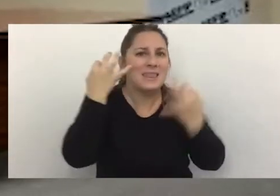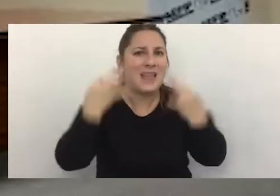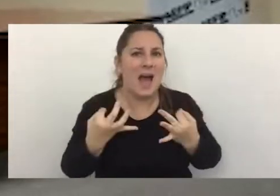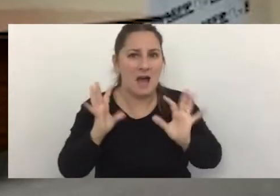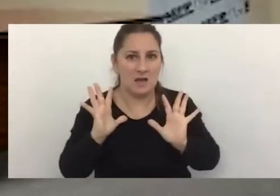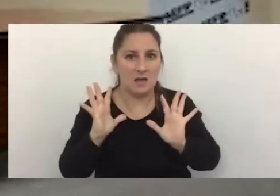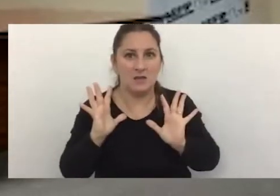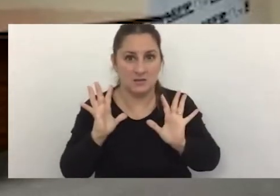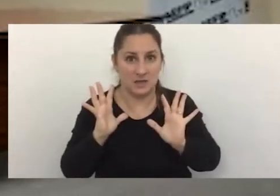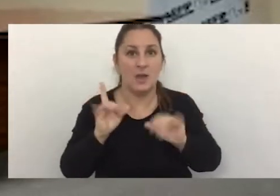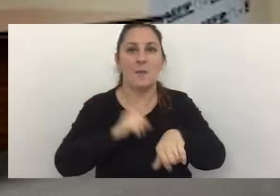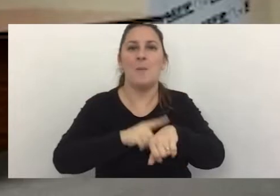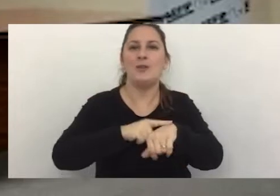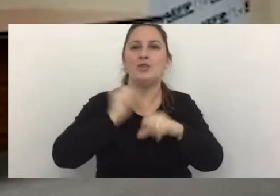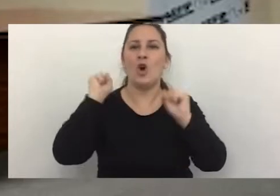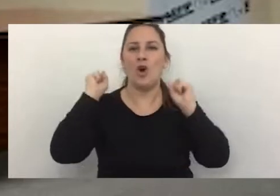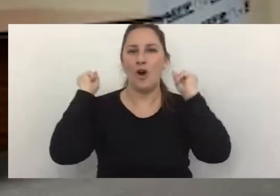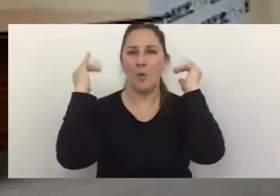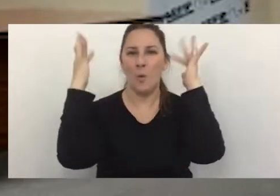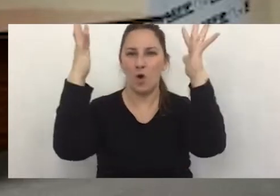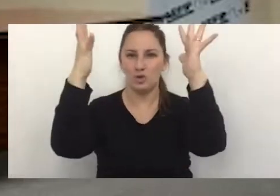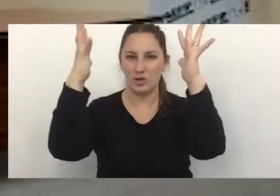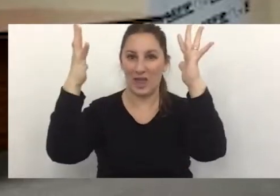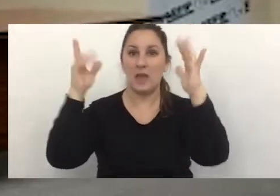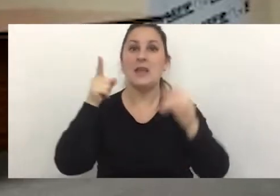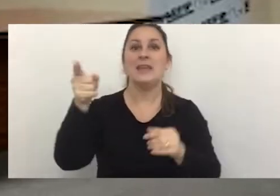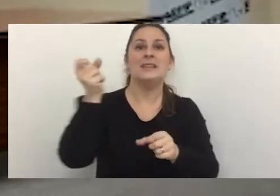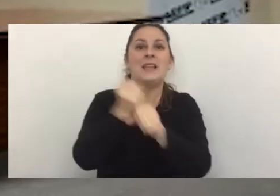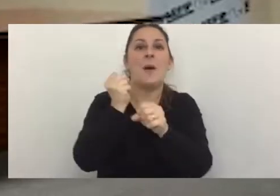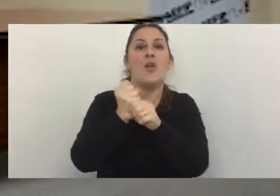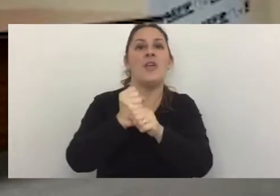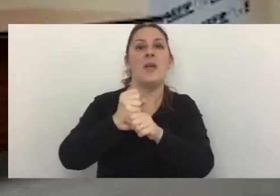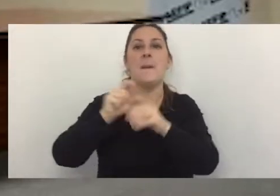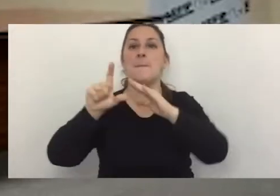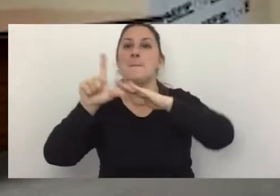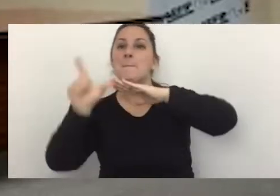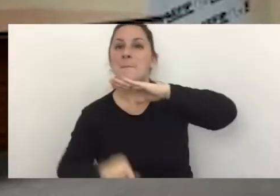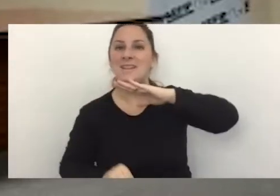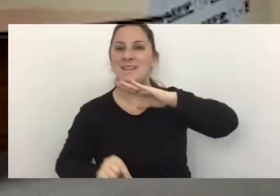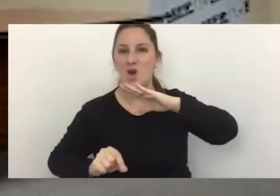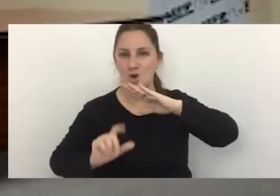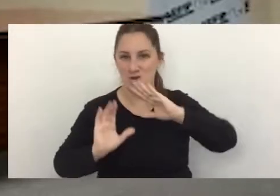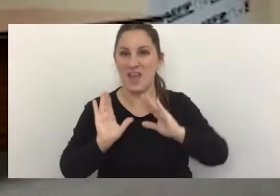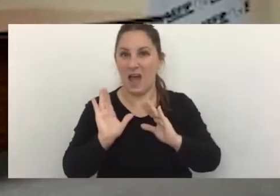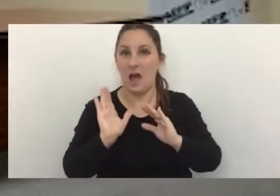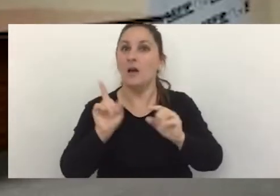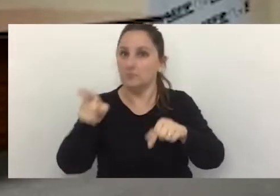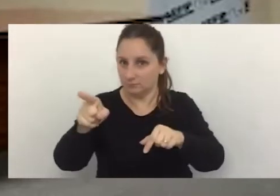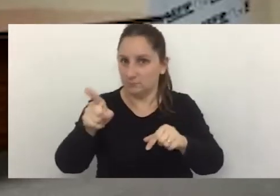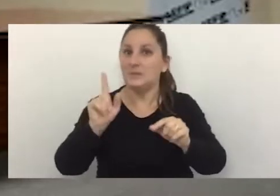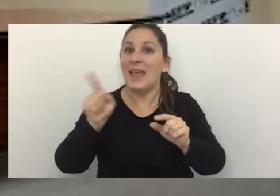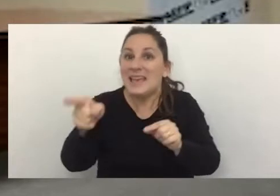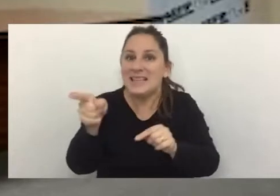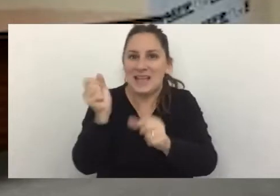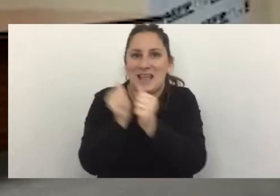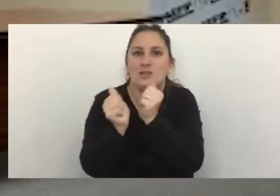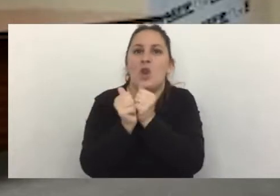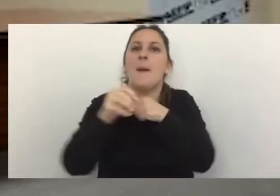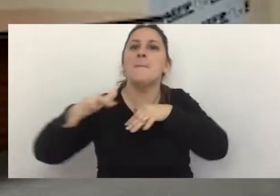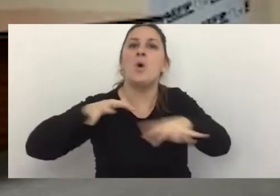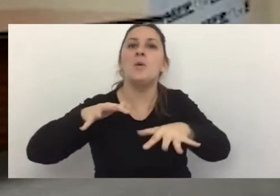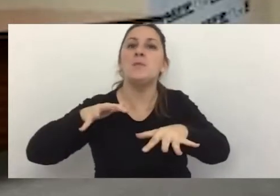en la forestal, y los trabajadores de la Patagonia Rebelde, por mencionar algunos. Esa es la historia del movimiento obrero en